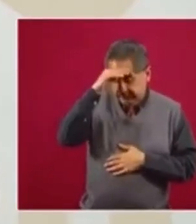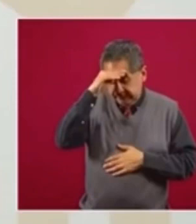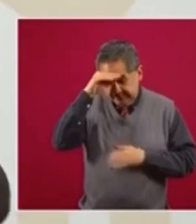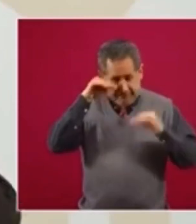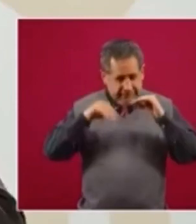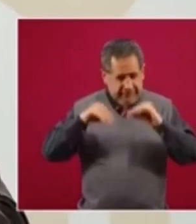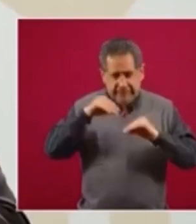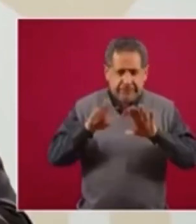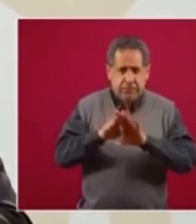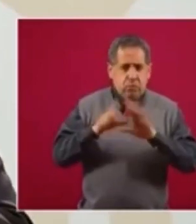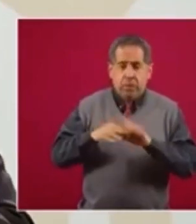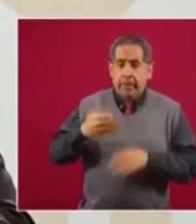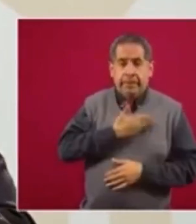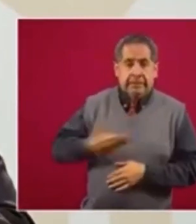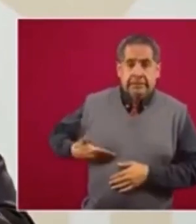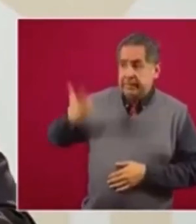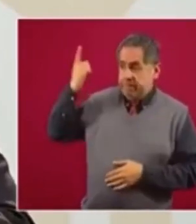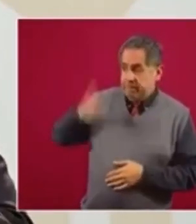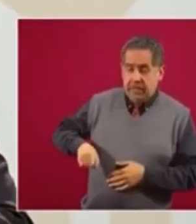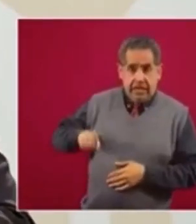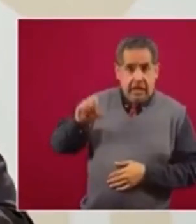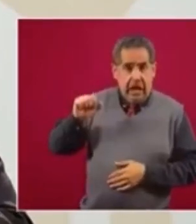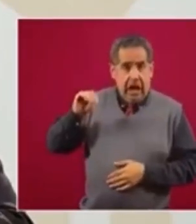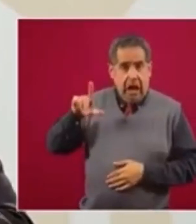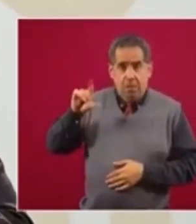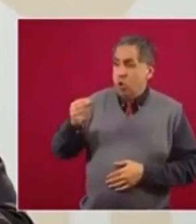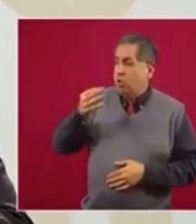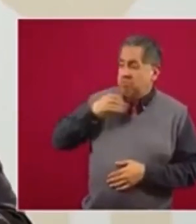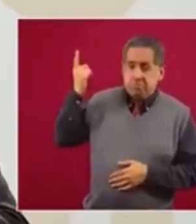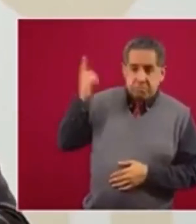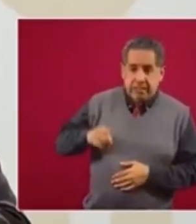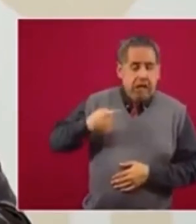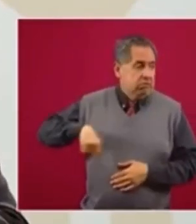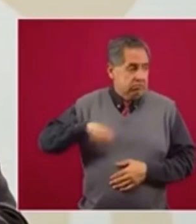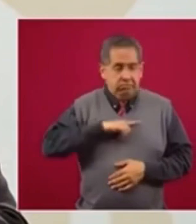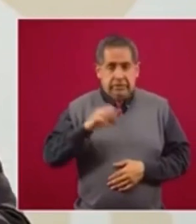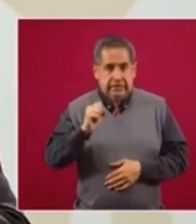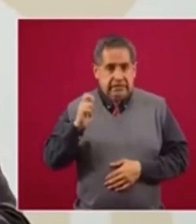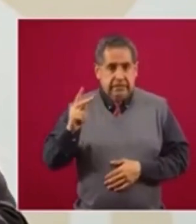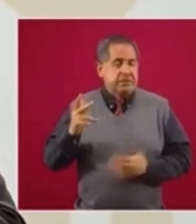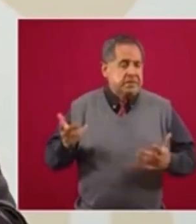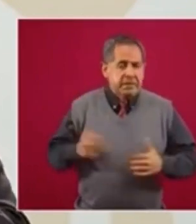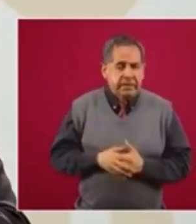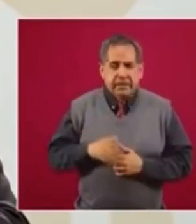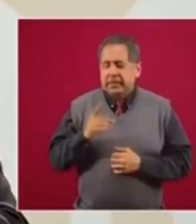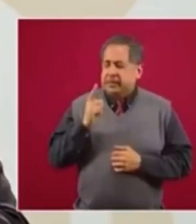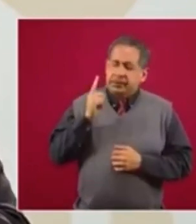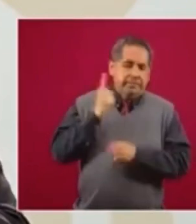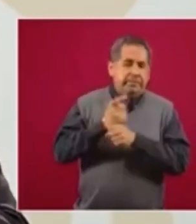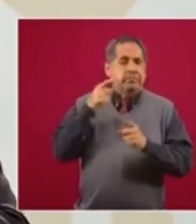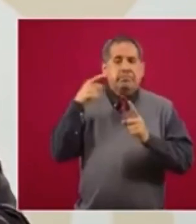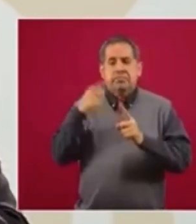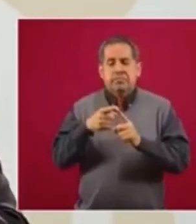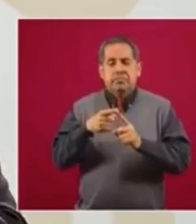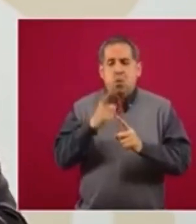diseñado por instrucción del señor presidente Andrés Manuel López Obrador en la Secretaría de Educación, en primer lugar es